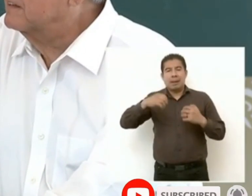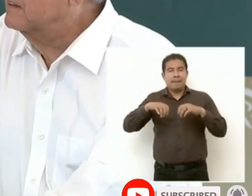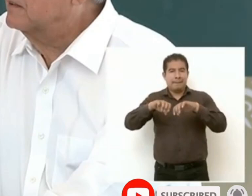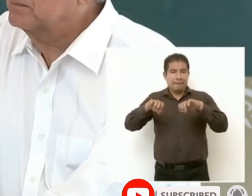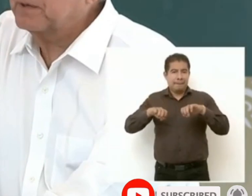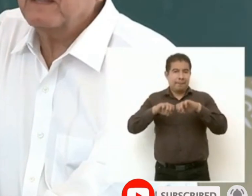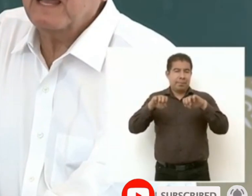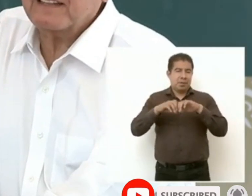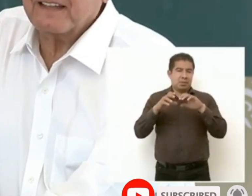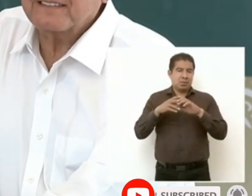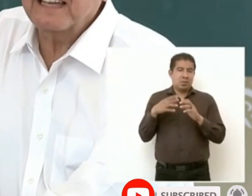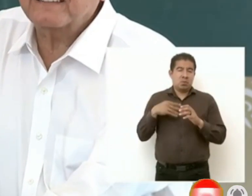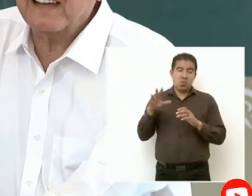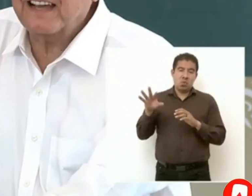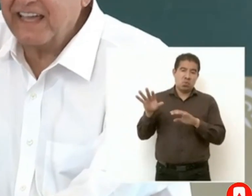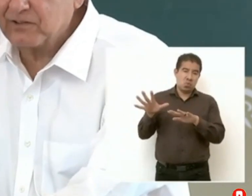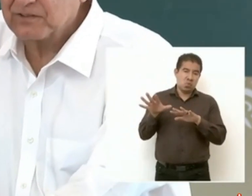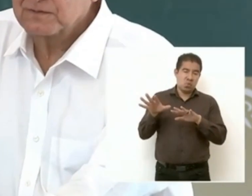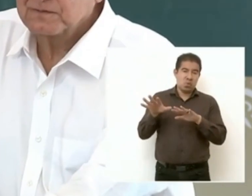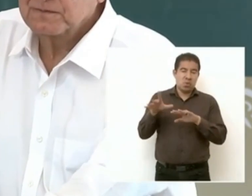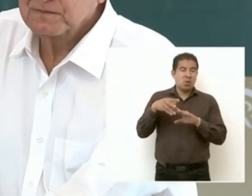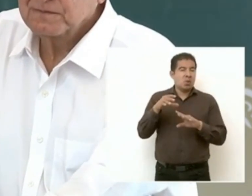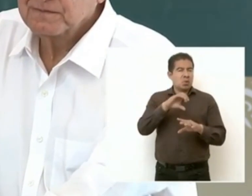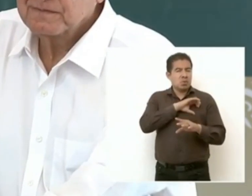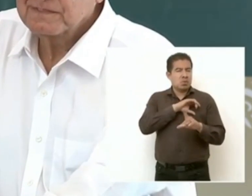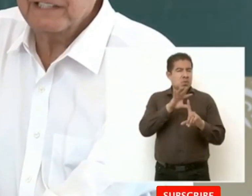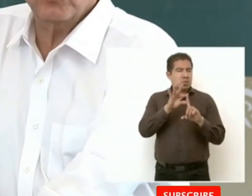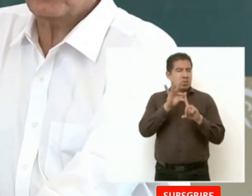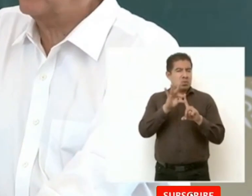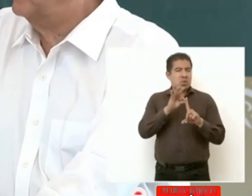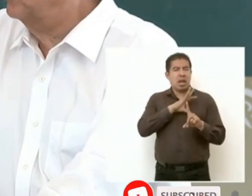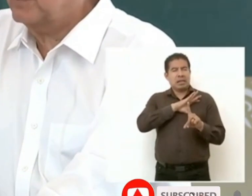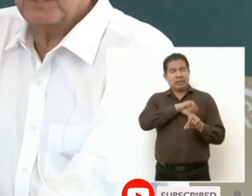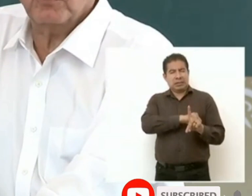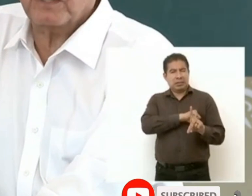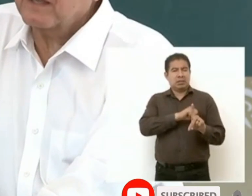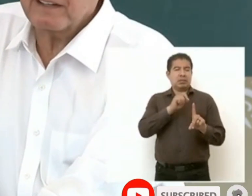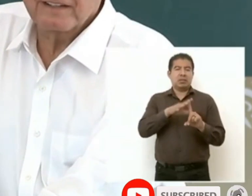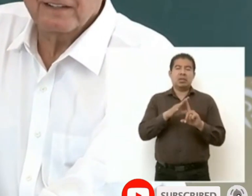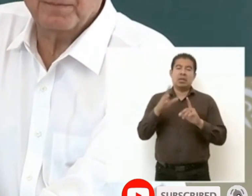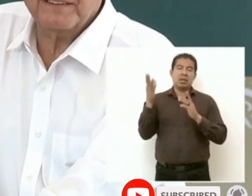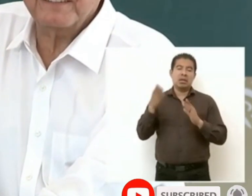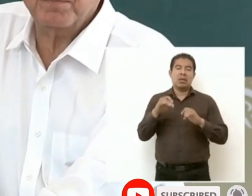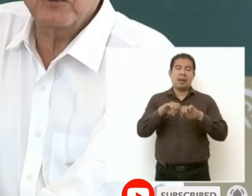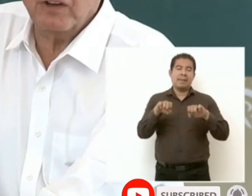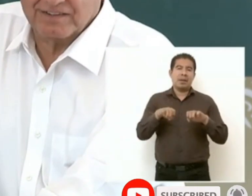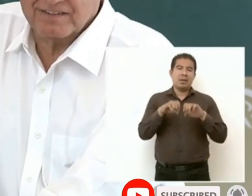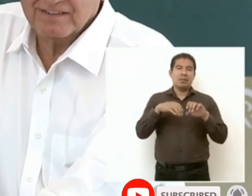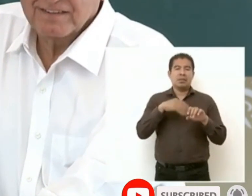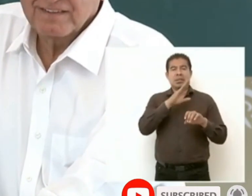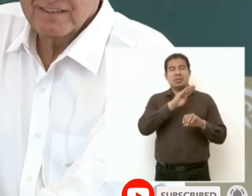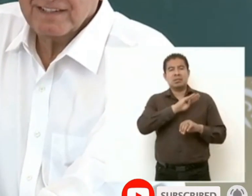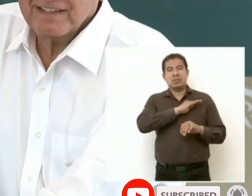empresas predilectas del extranjero. Les gustaba muchísimo traer empresas